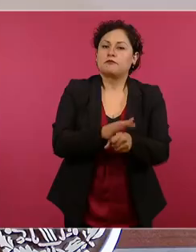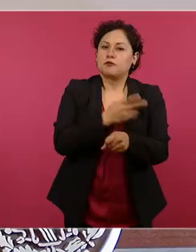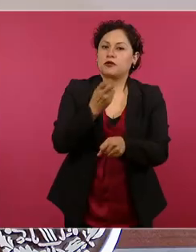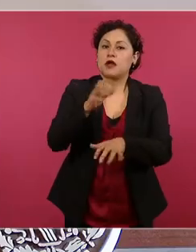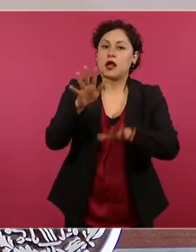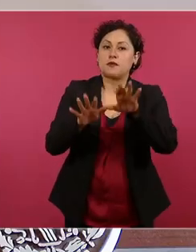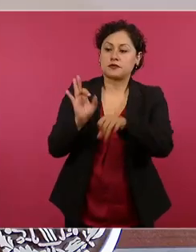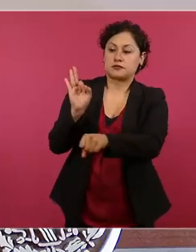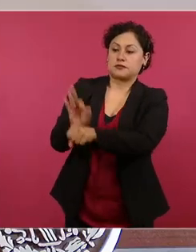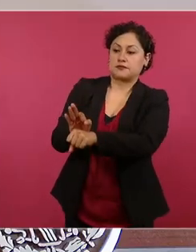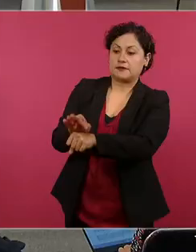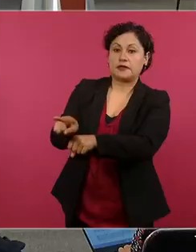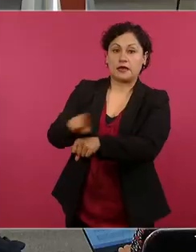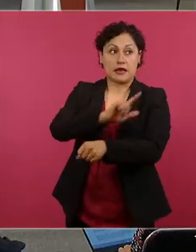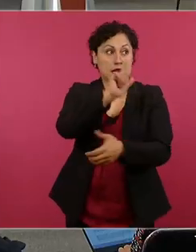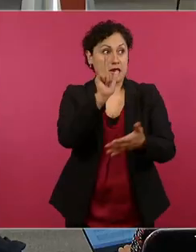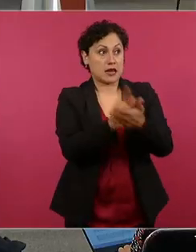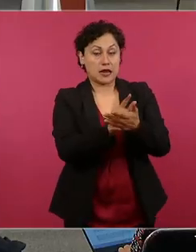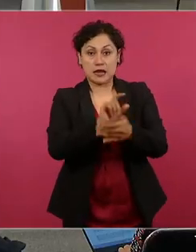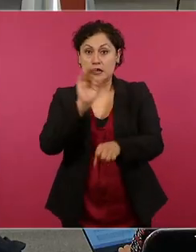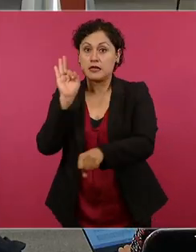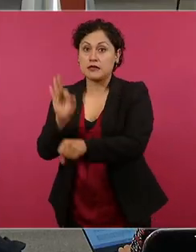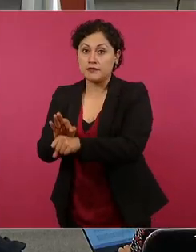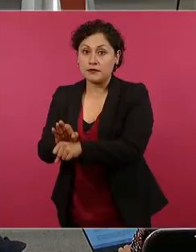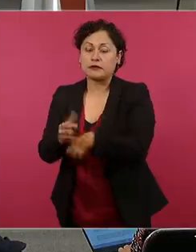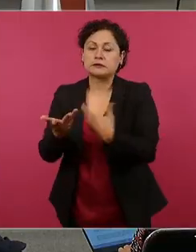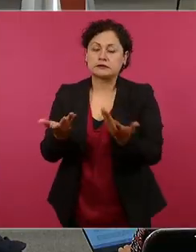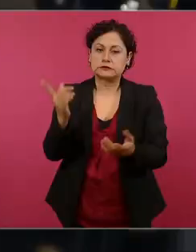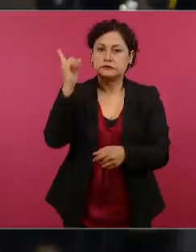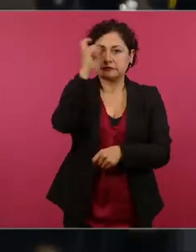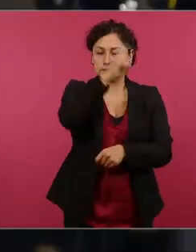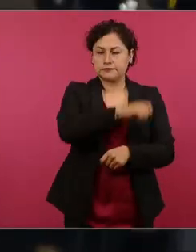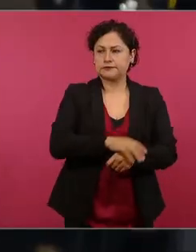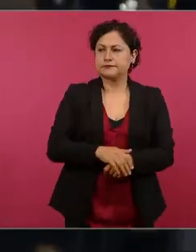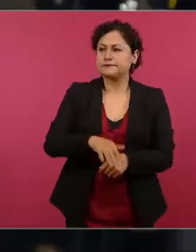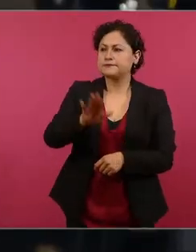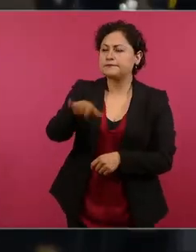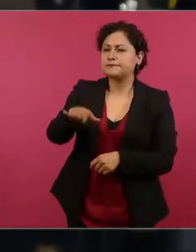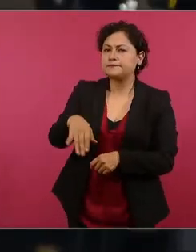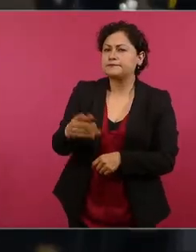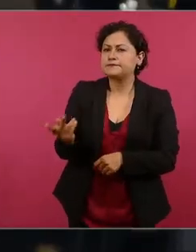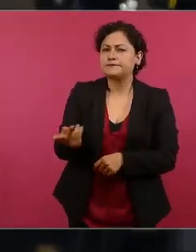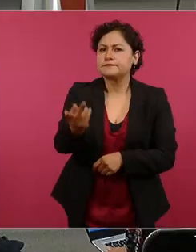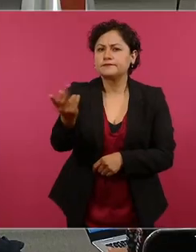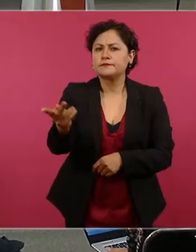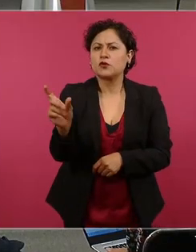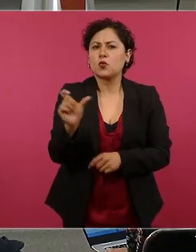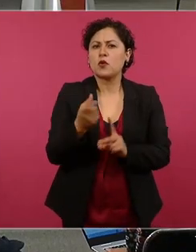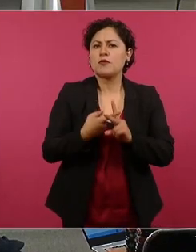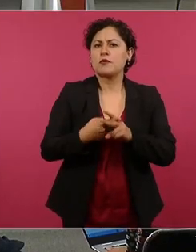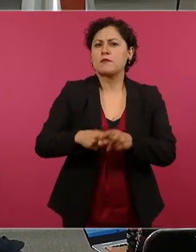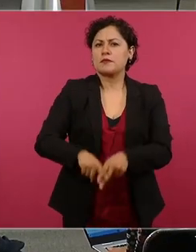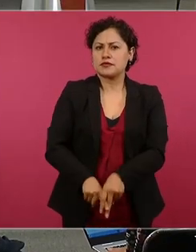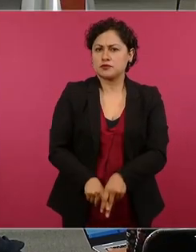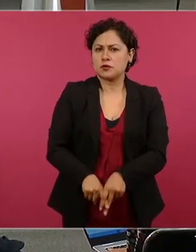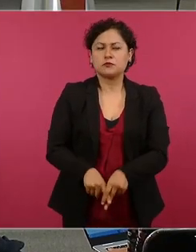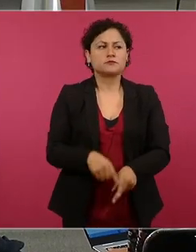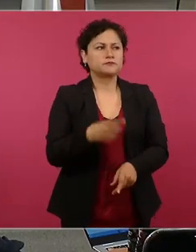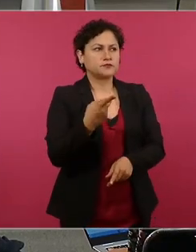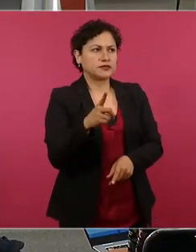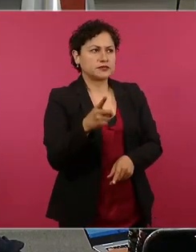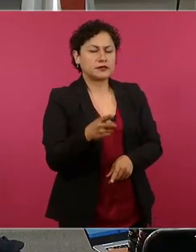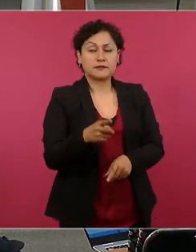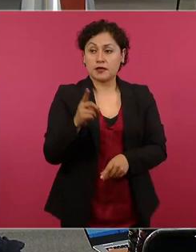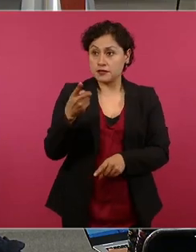tienen derecho por ley. Perdóname la precisión, ¿a partir de cuándo se empezó a aplicar este plan integral de atención? A partir de diciembre. De diciembre de 2023. Sí.